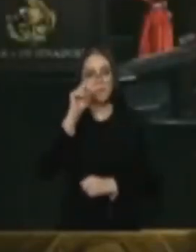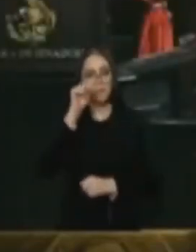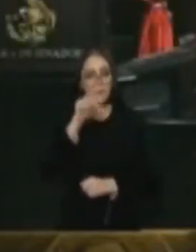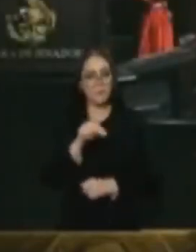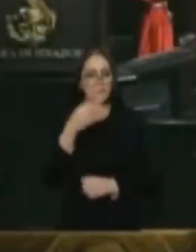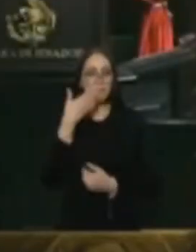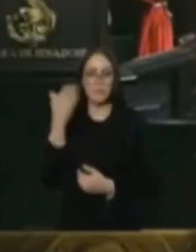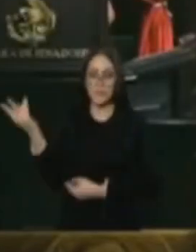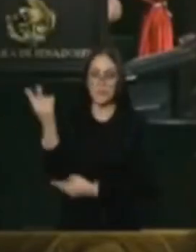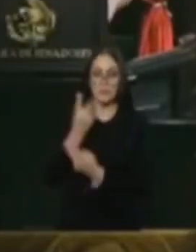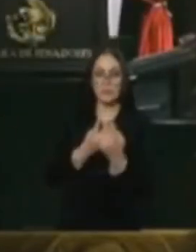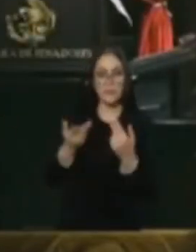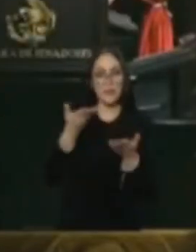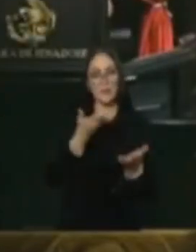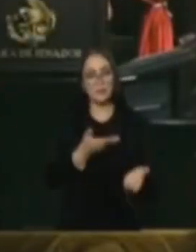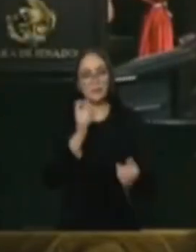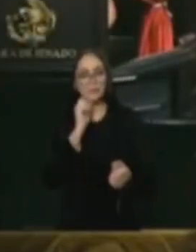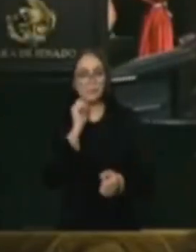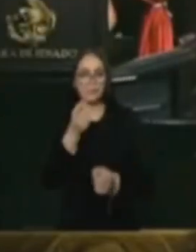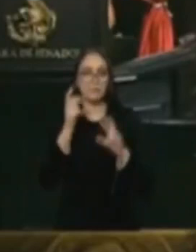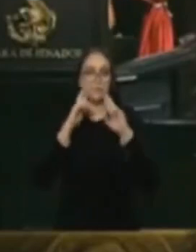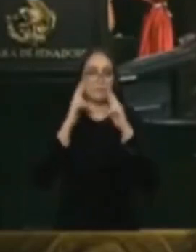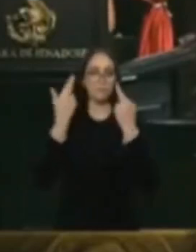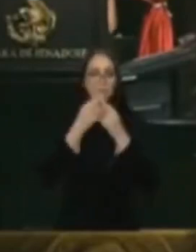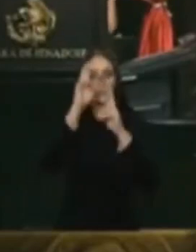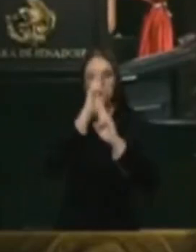a esta sesión solemne.